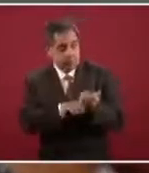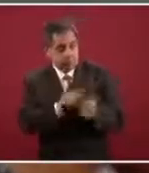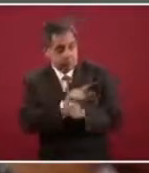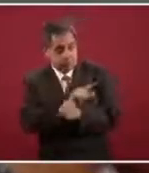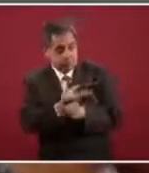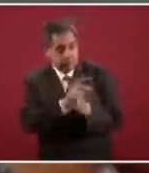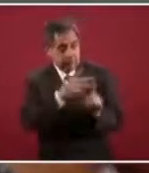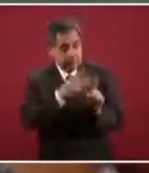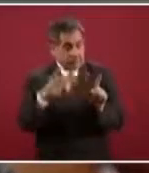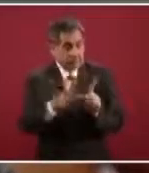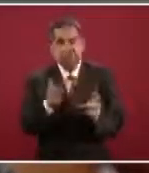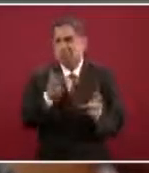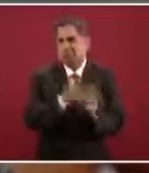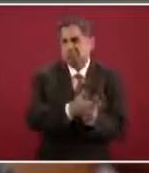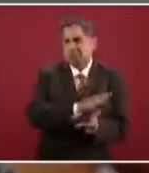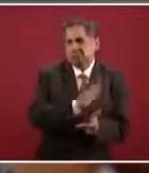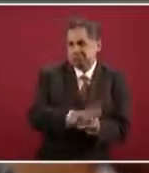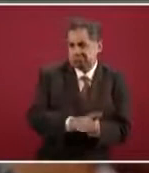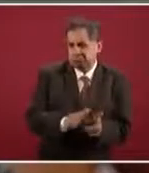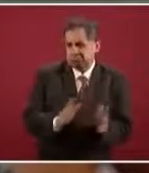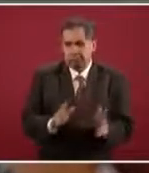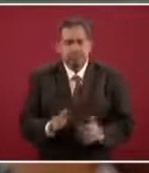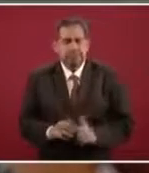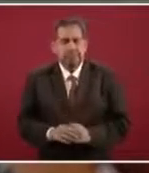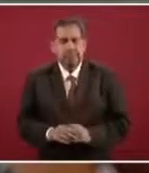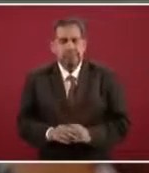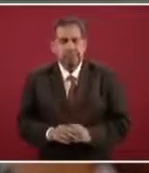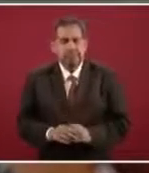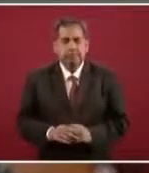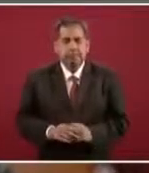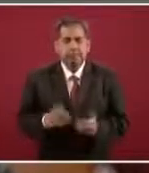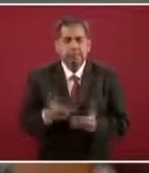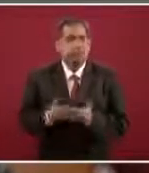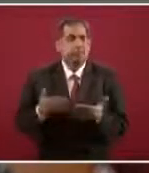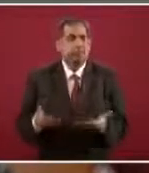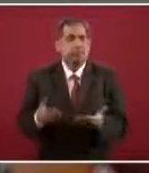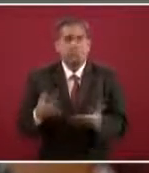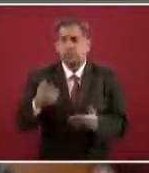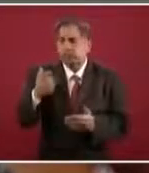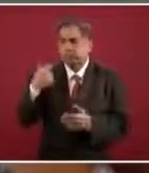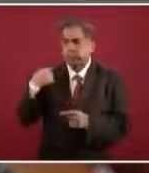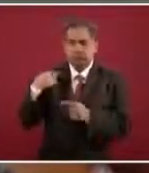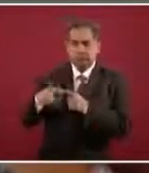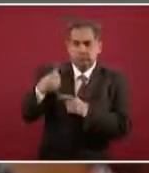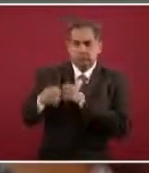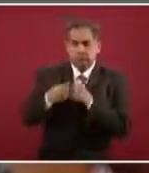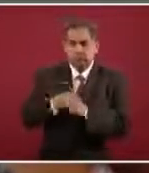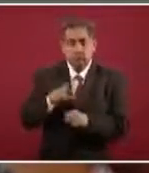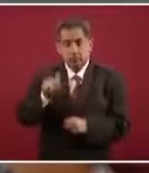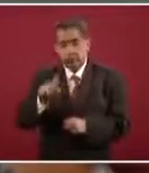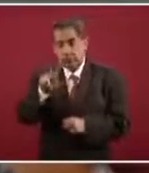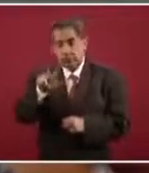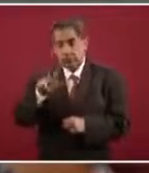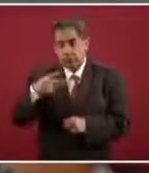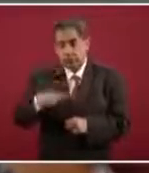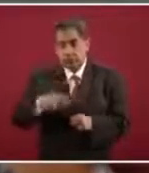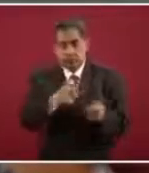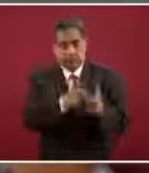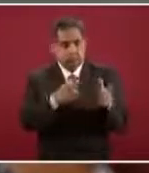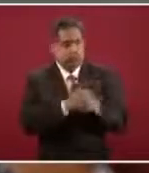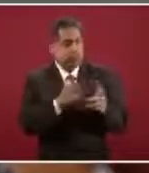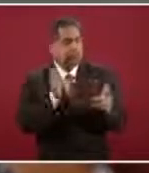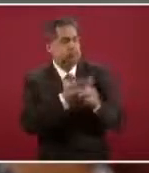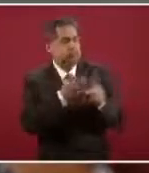a esta comunidad, a esta población de la diversidad sexual. En lo que va de su sexenio, 28 personas de este colectivo han